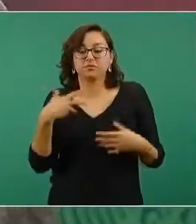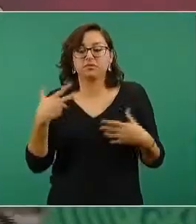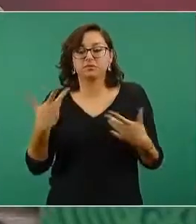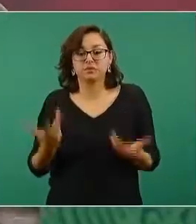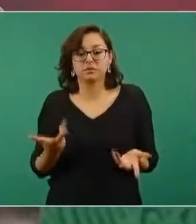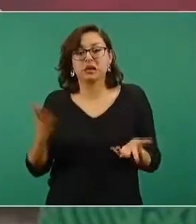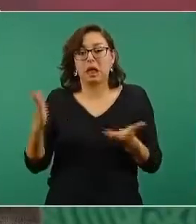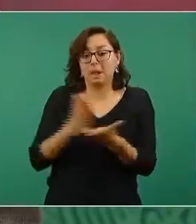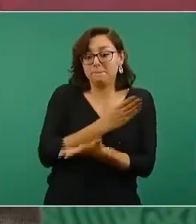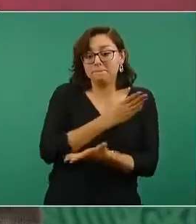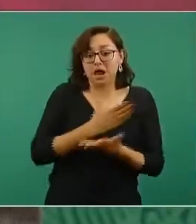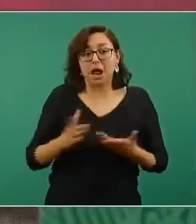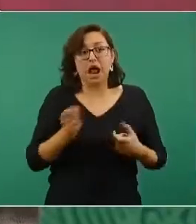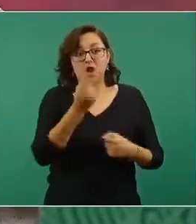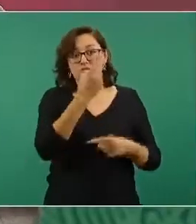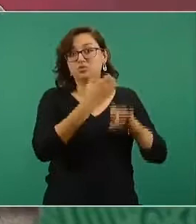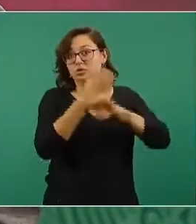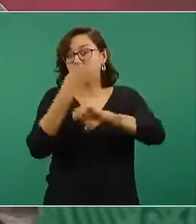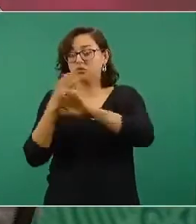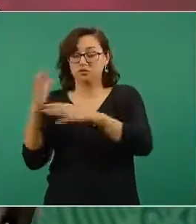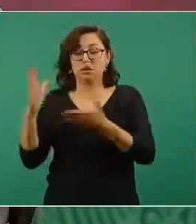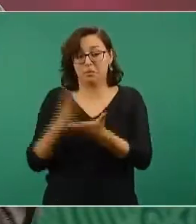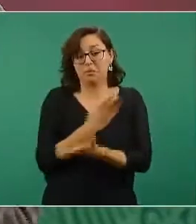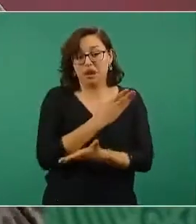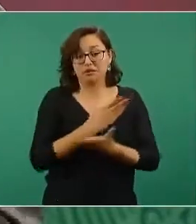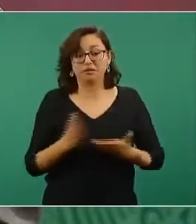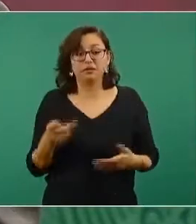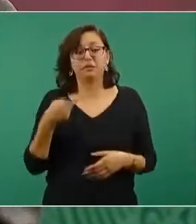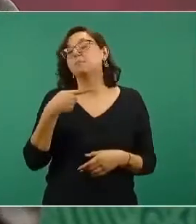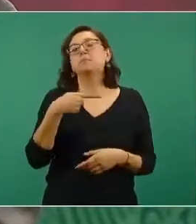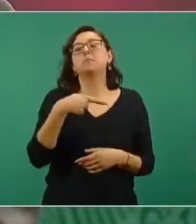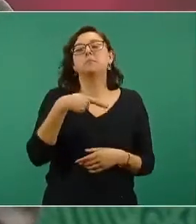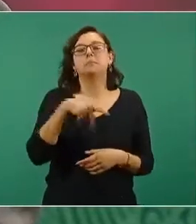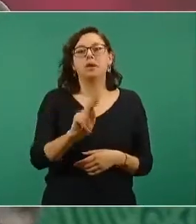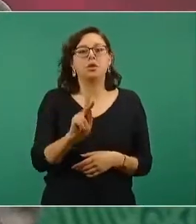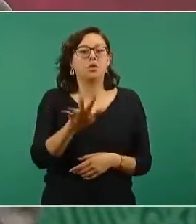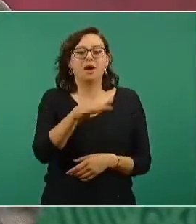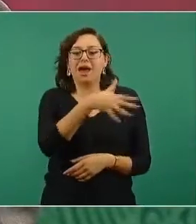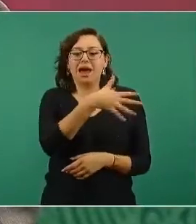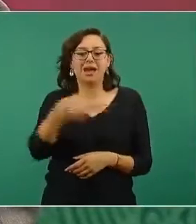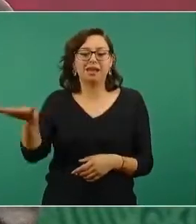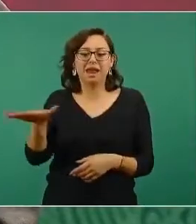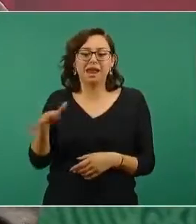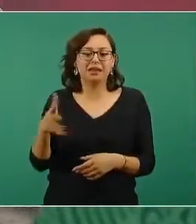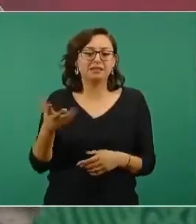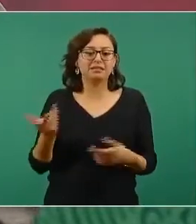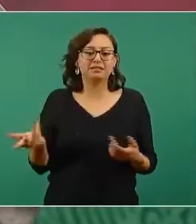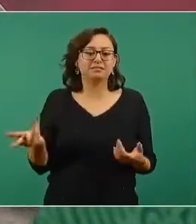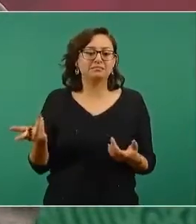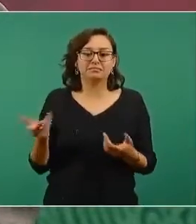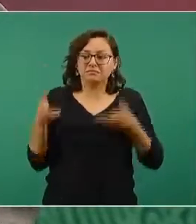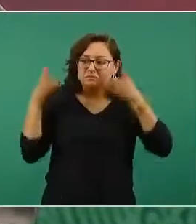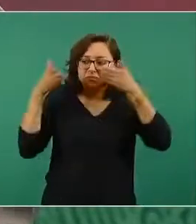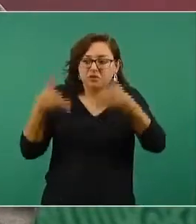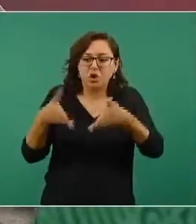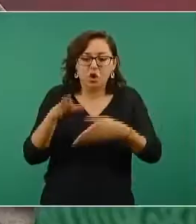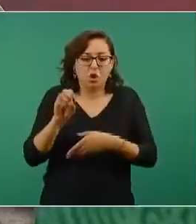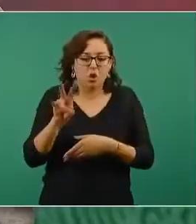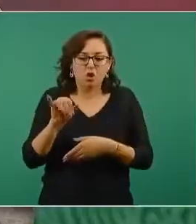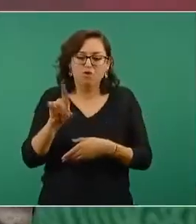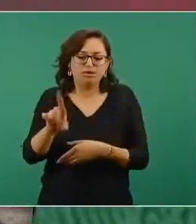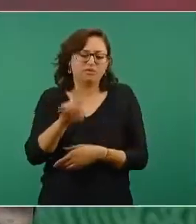un primer para el resto, pero en general el primer nivel de atención es cuando no está especializado en algo, es un